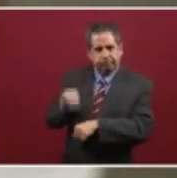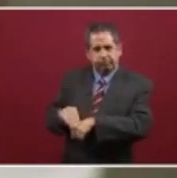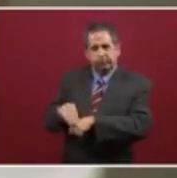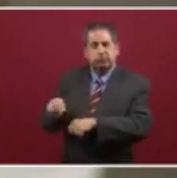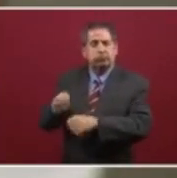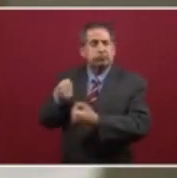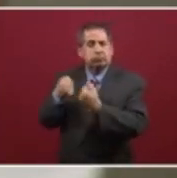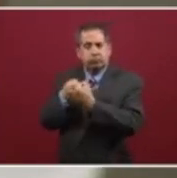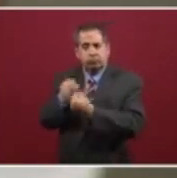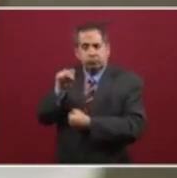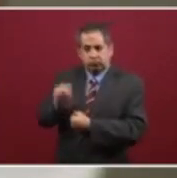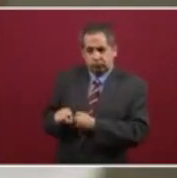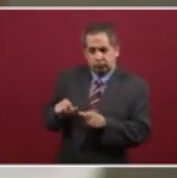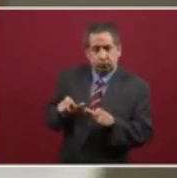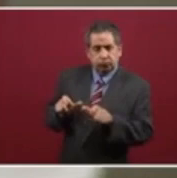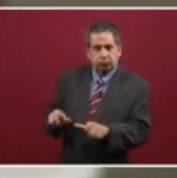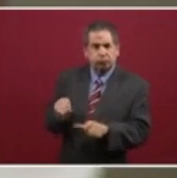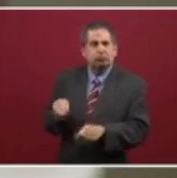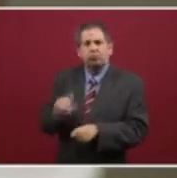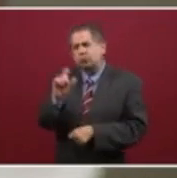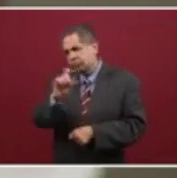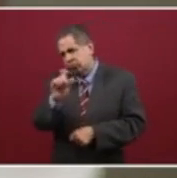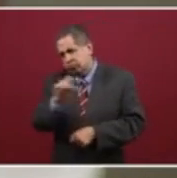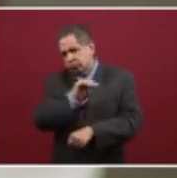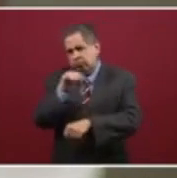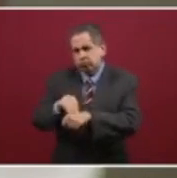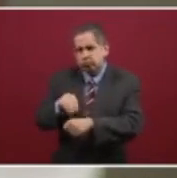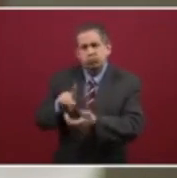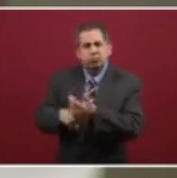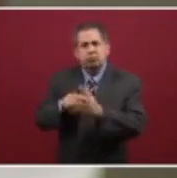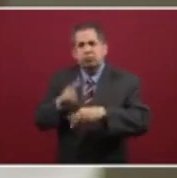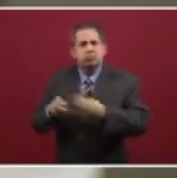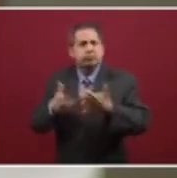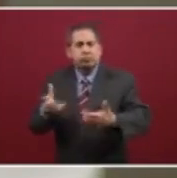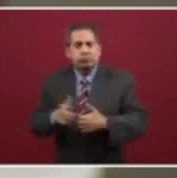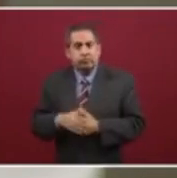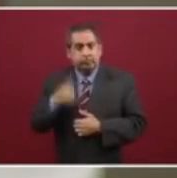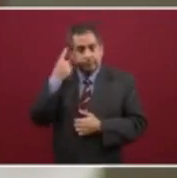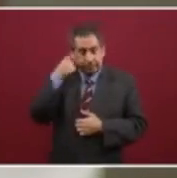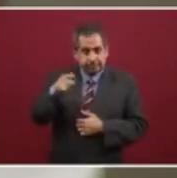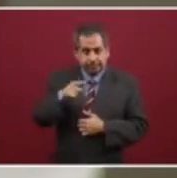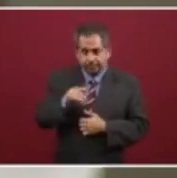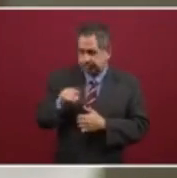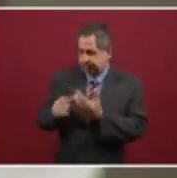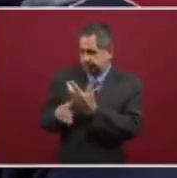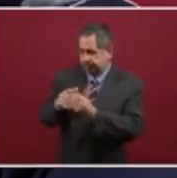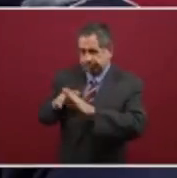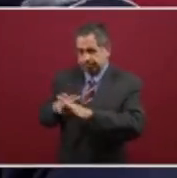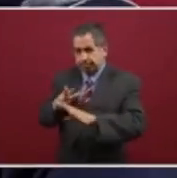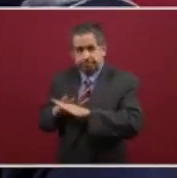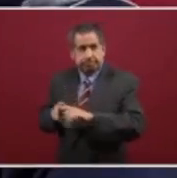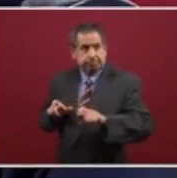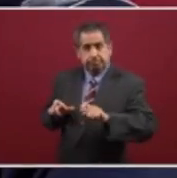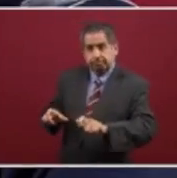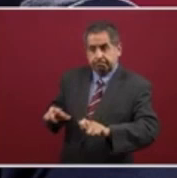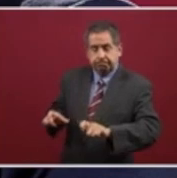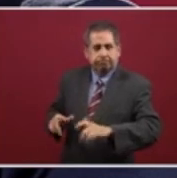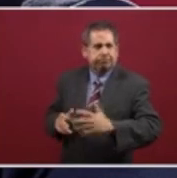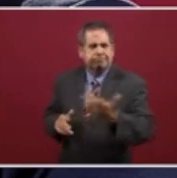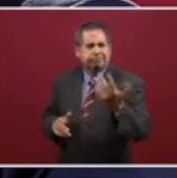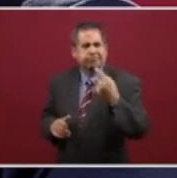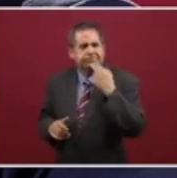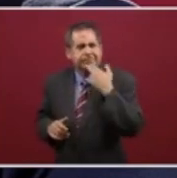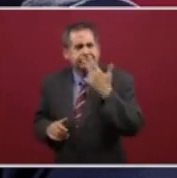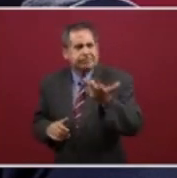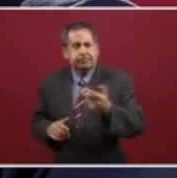destinar estos elementos de la Guardia Nacional? ¿Qué funciones van a tener y si es para contener el flujo migratorio o qué es lo que van a hacer? Y